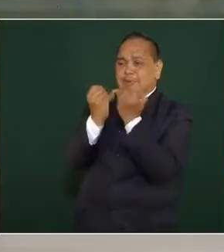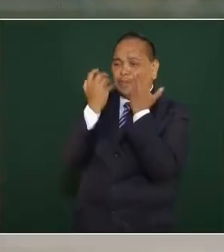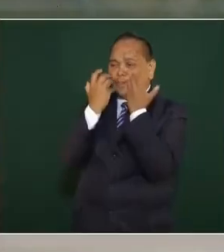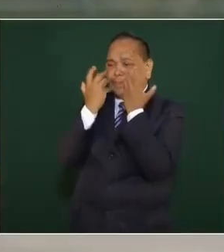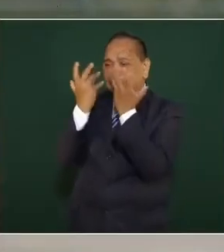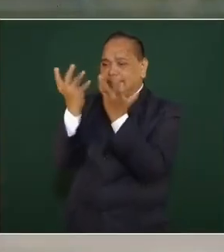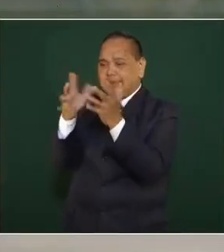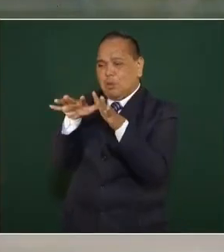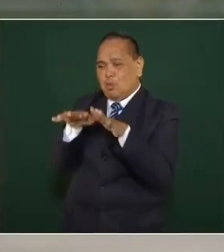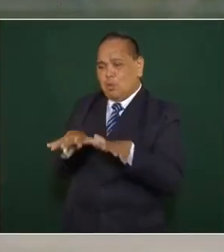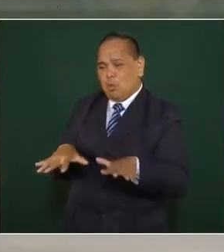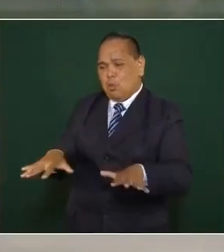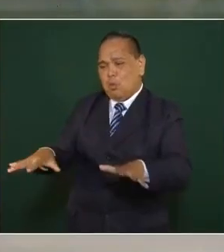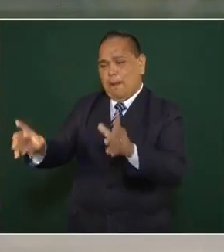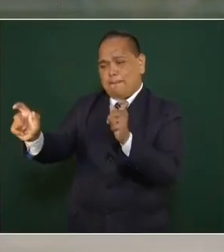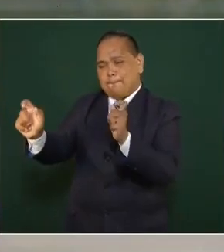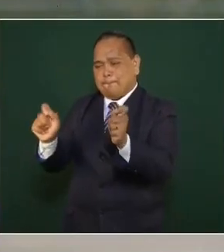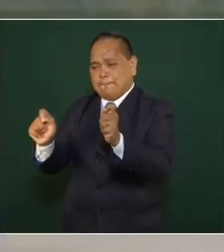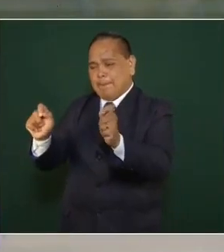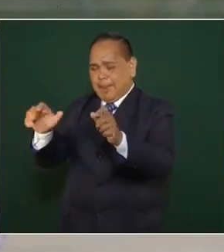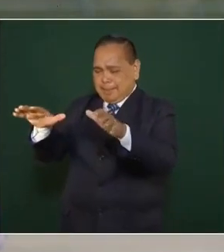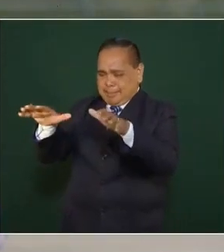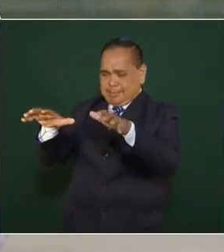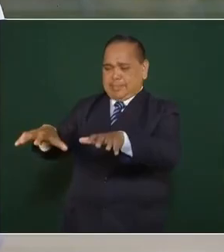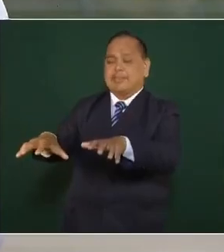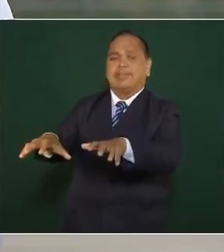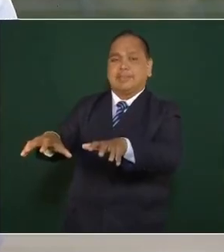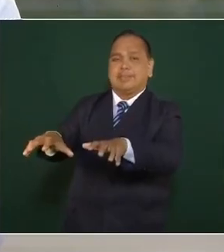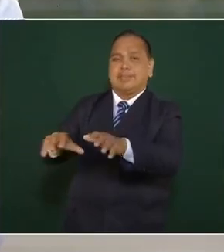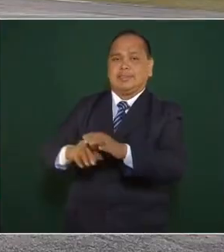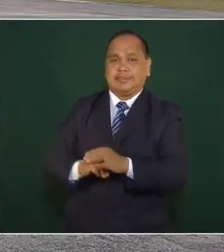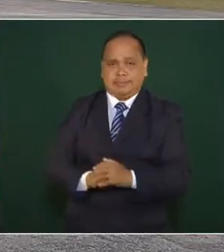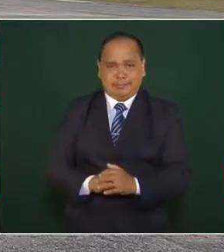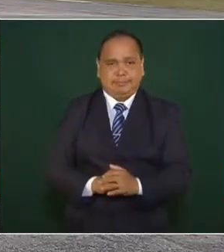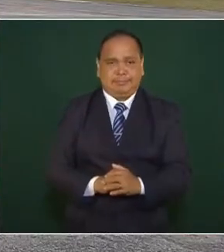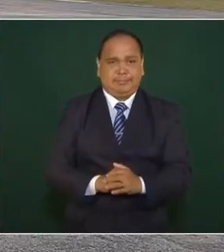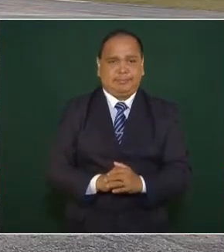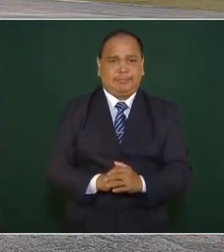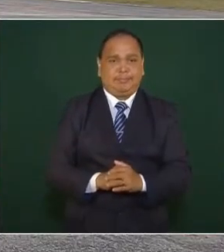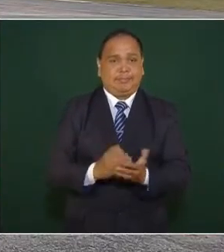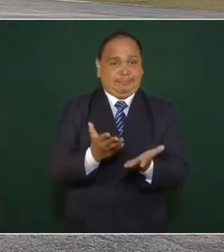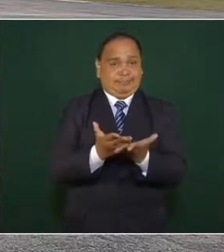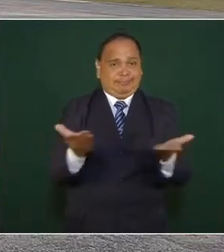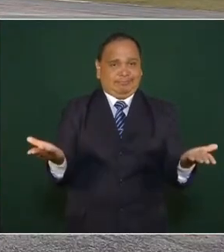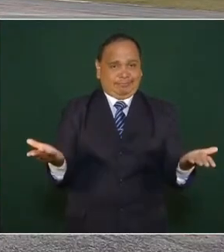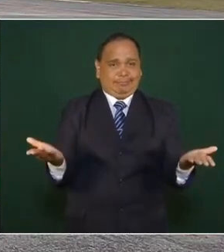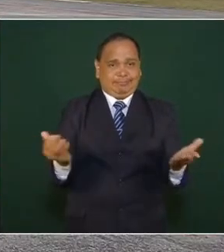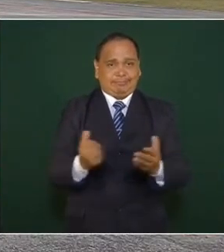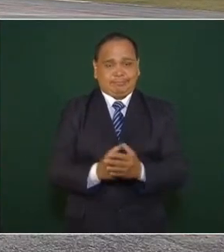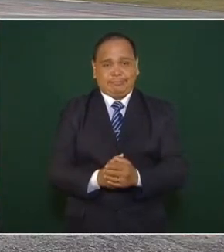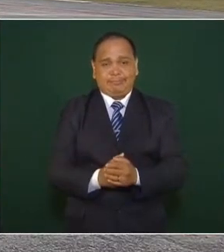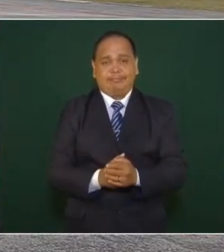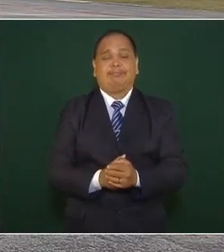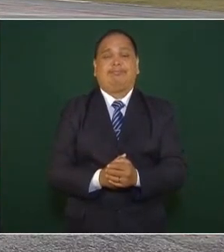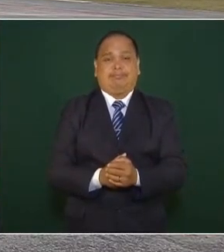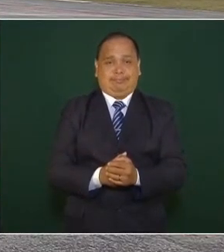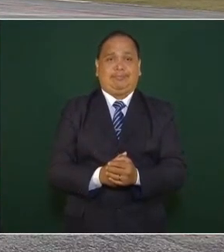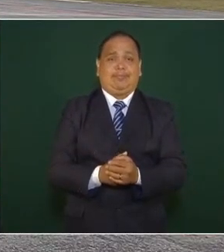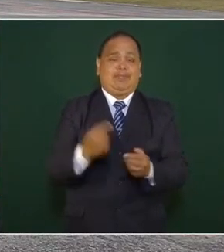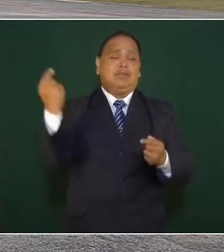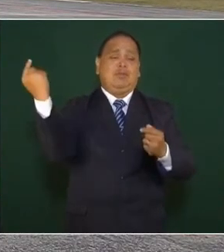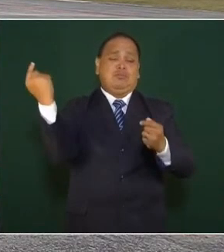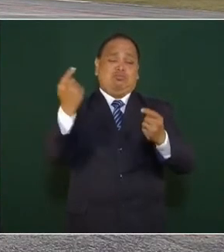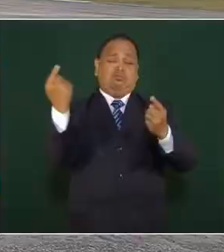de dominio hegemónico. Por eso, y muchas